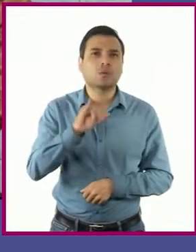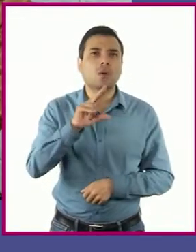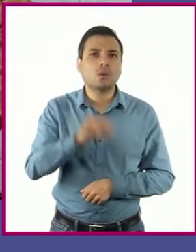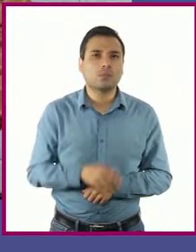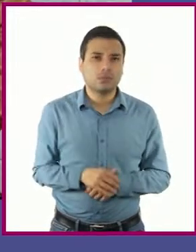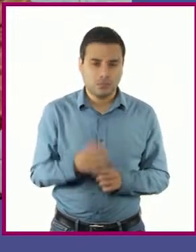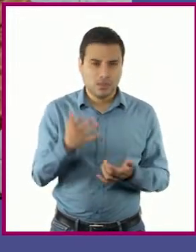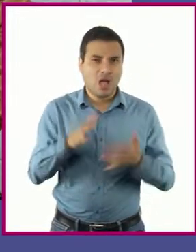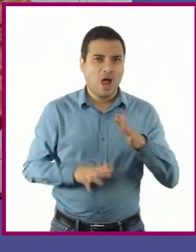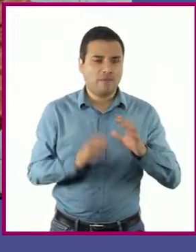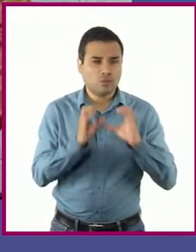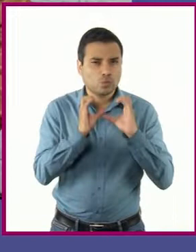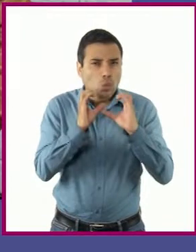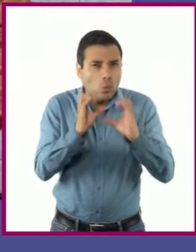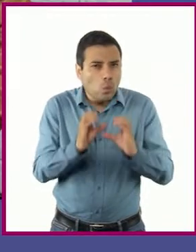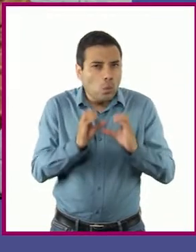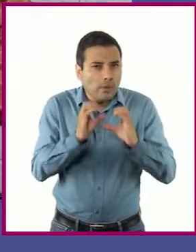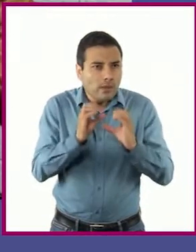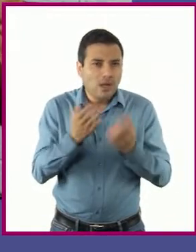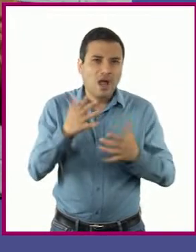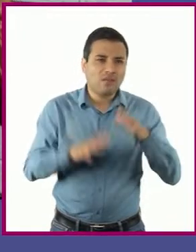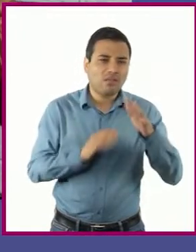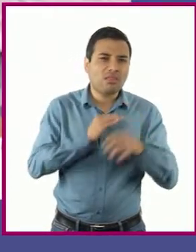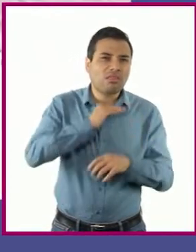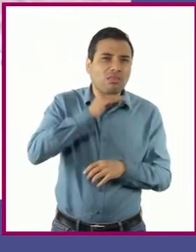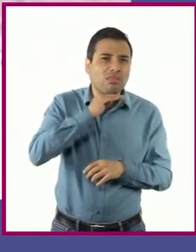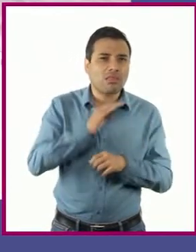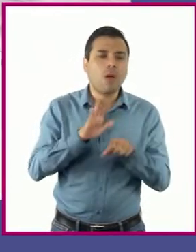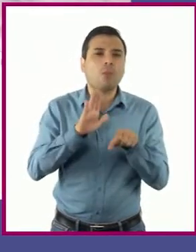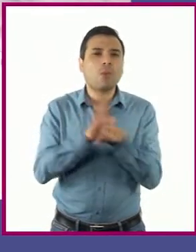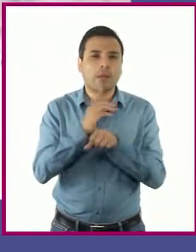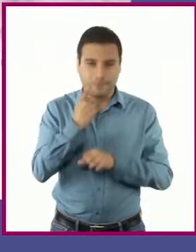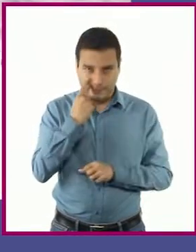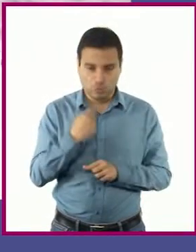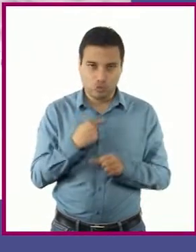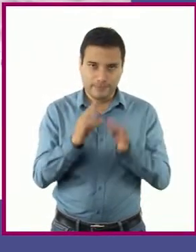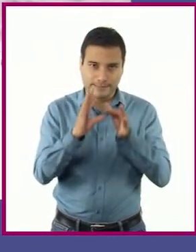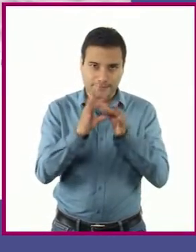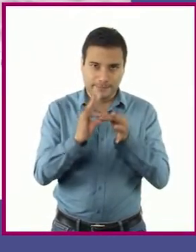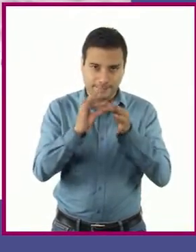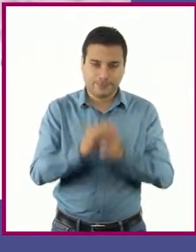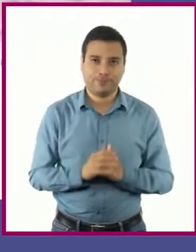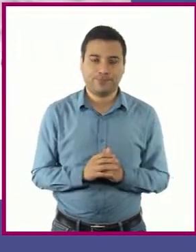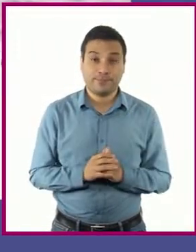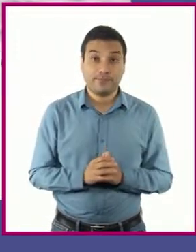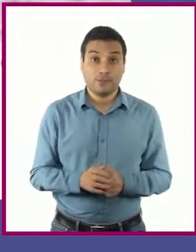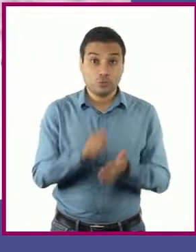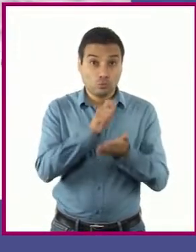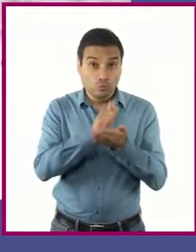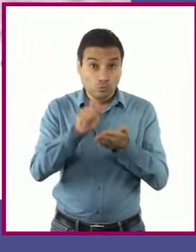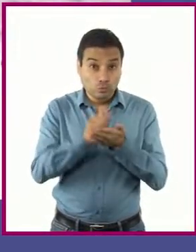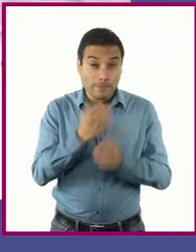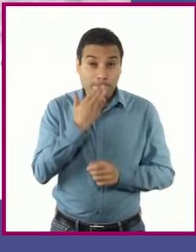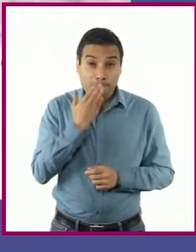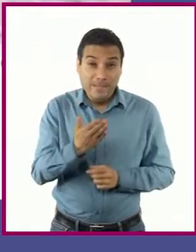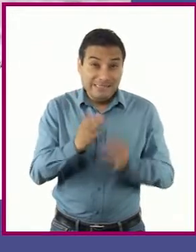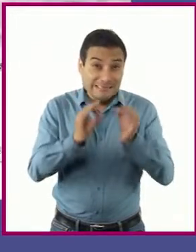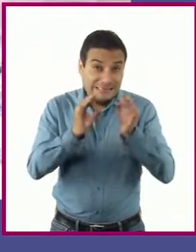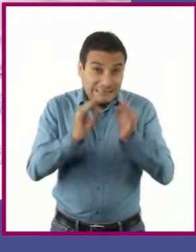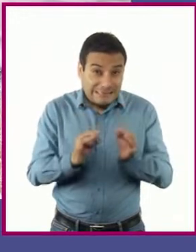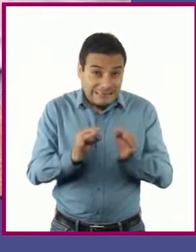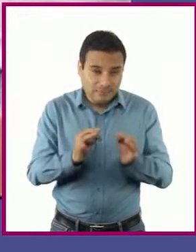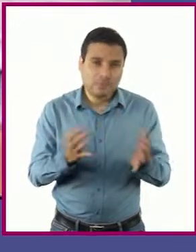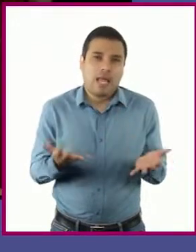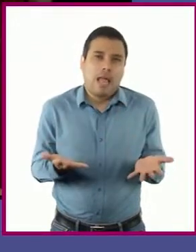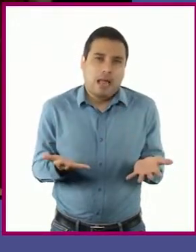más la ortografía que en otros? Si me permiten comenzar, una buena ortografía es la base de un texto bien